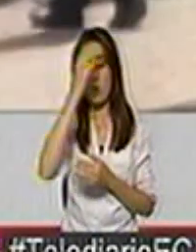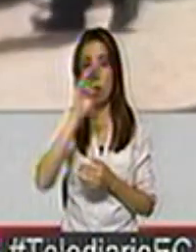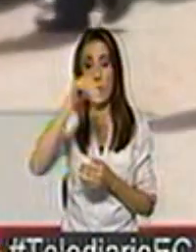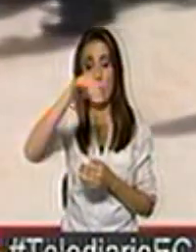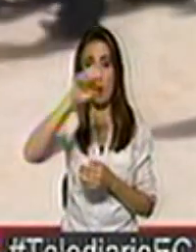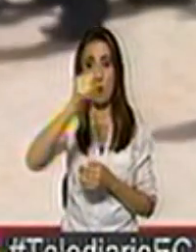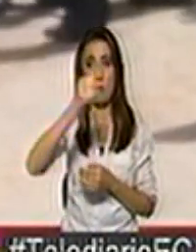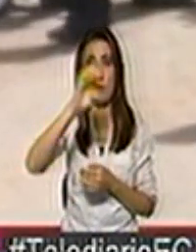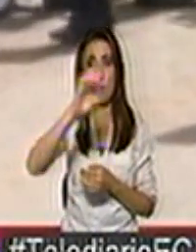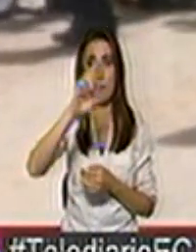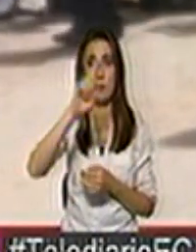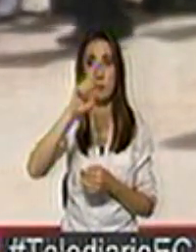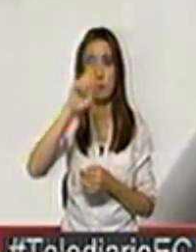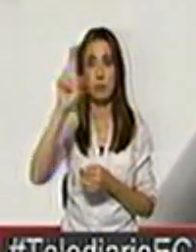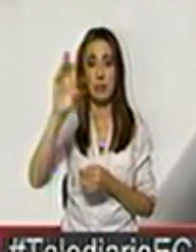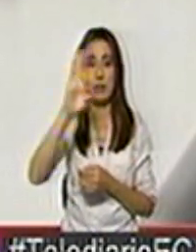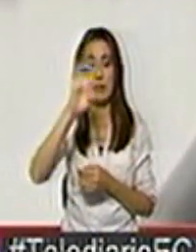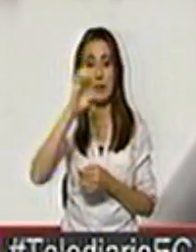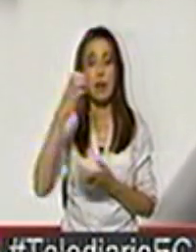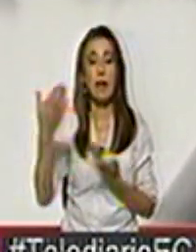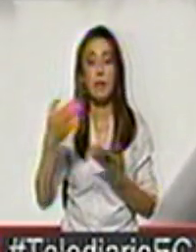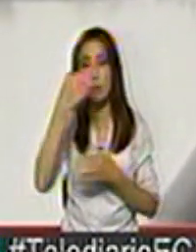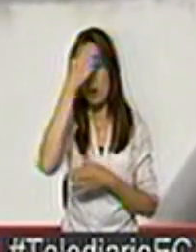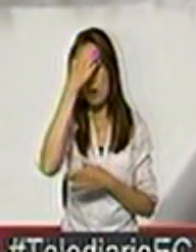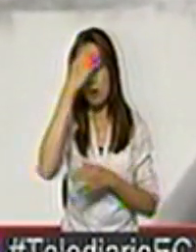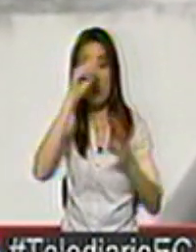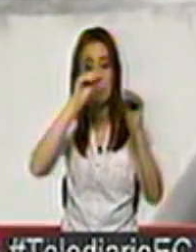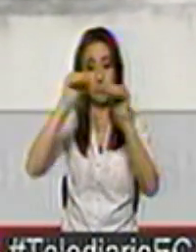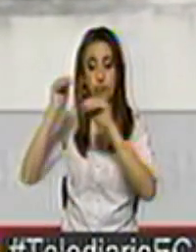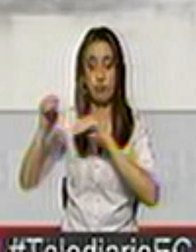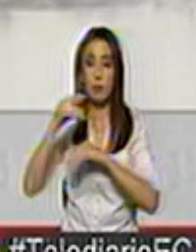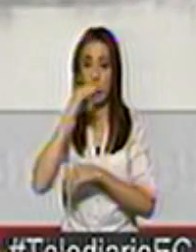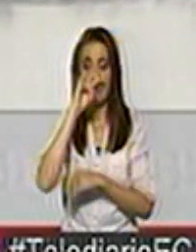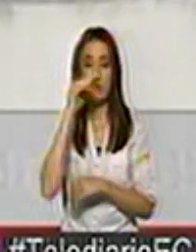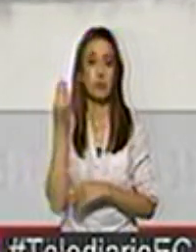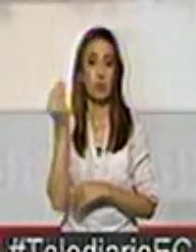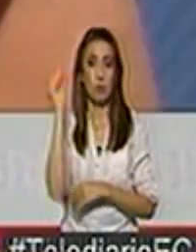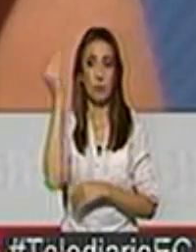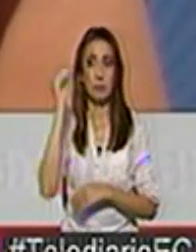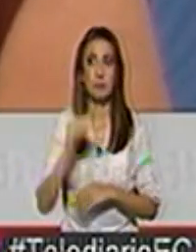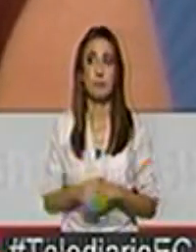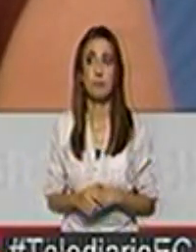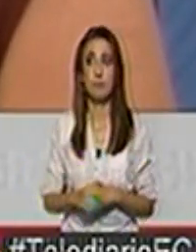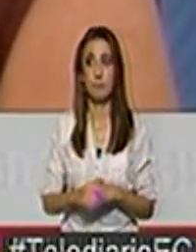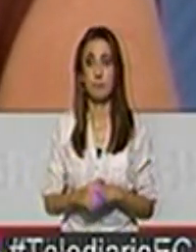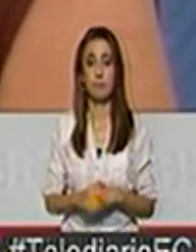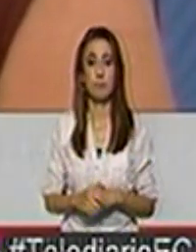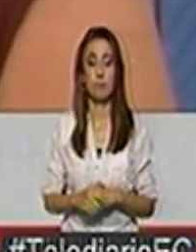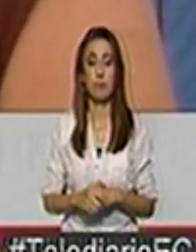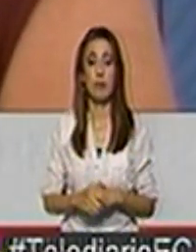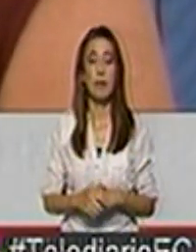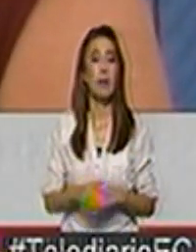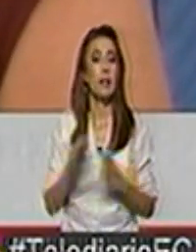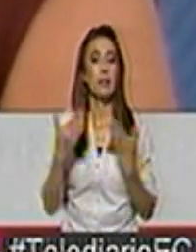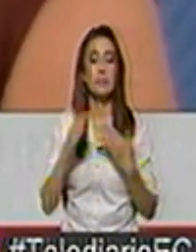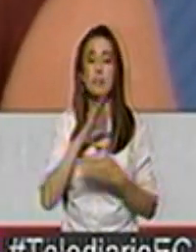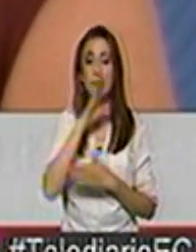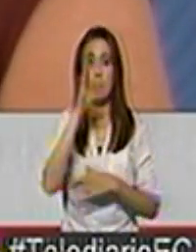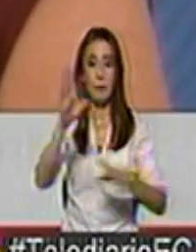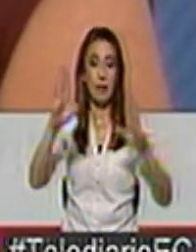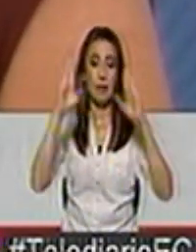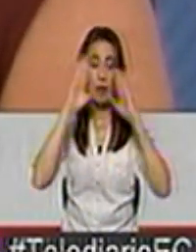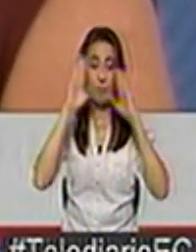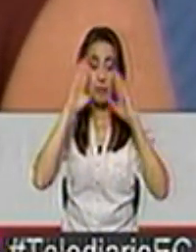Kramer, se comprometió a trabajar por la educación de los niños y jóvenes del país. Y que si no le apostamos a la educación,